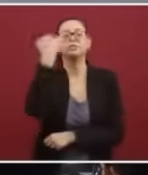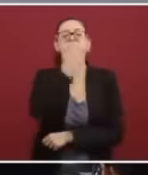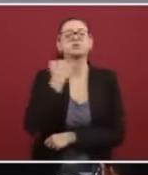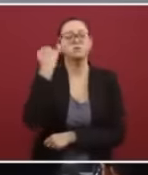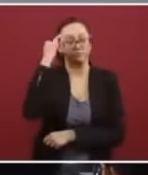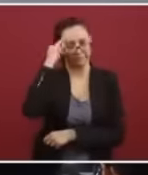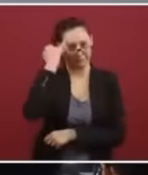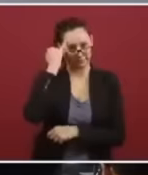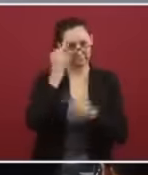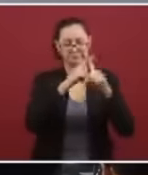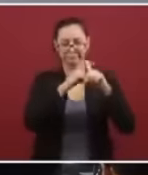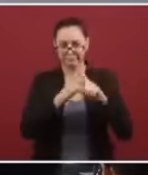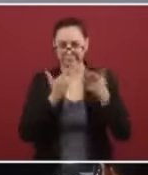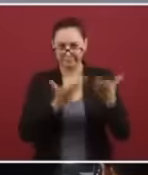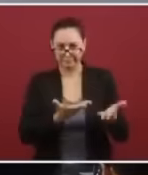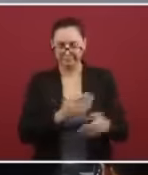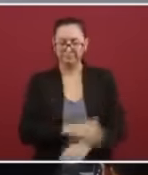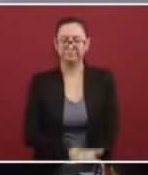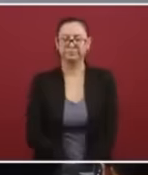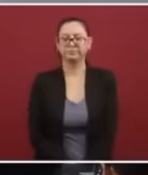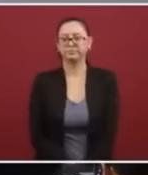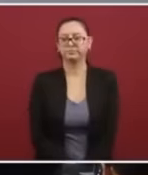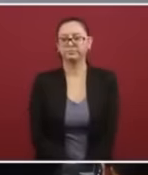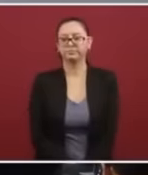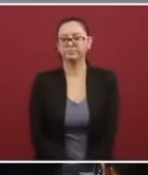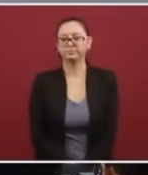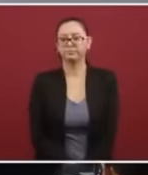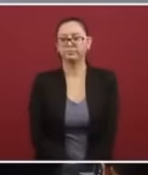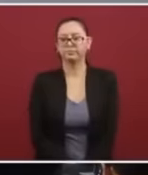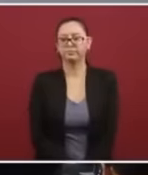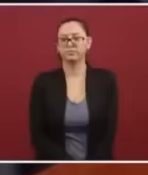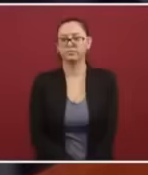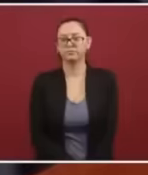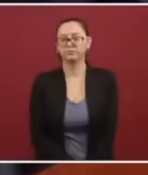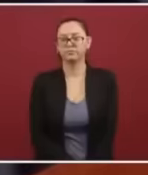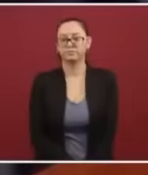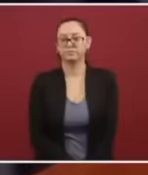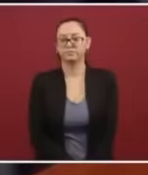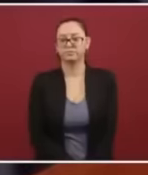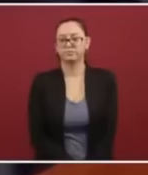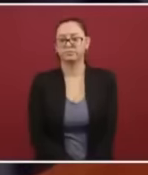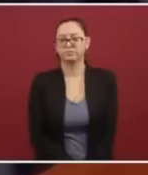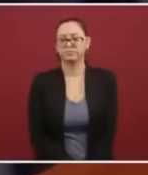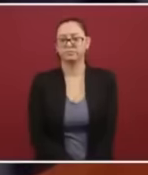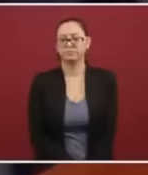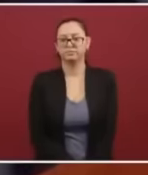Shindina, Guaninashka de Chile, Ichotashatitona, Andrés Manuel López Obrador.